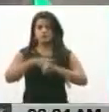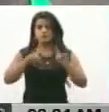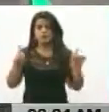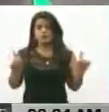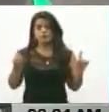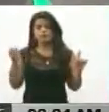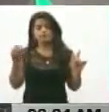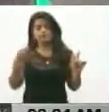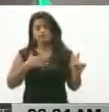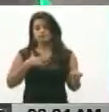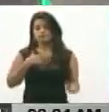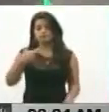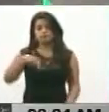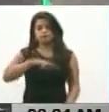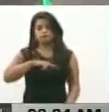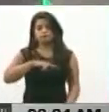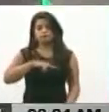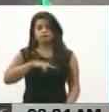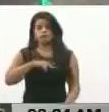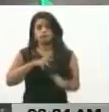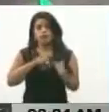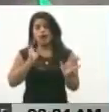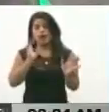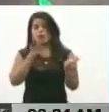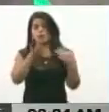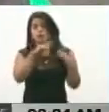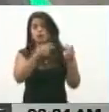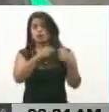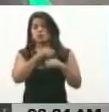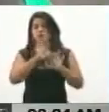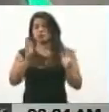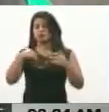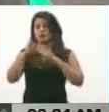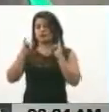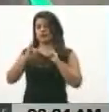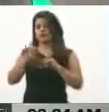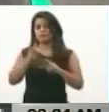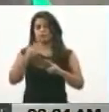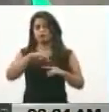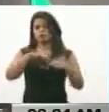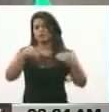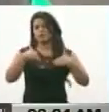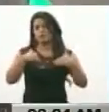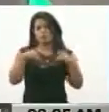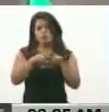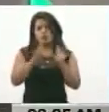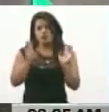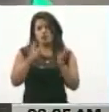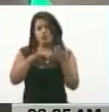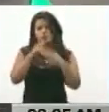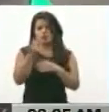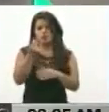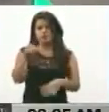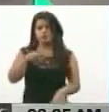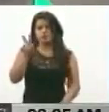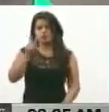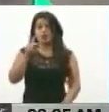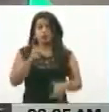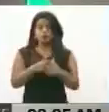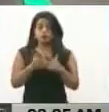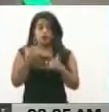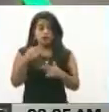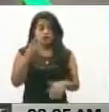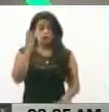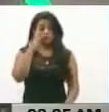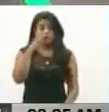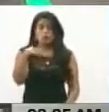no somos ajenos a la crisis económica que nos hacen sufrir, que nos hacen padecer. Entonces, bueno, el conocimiento está allí.